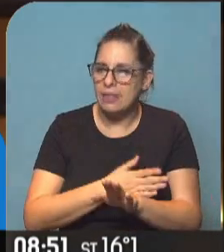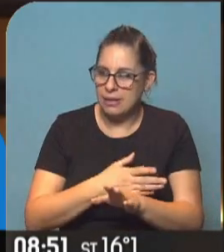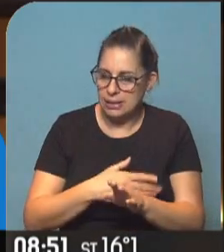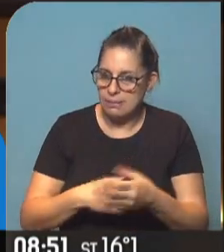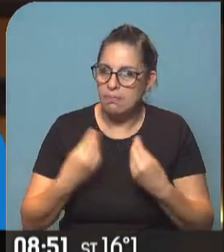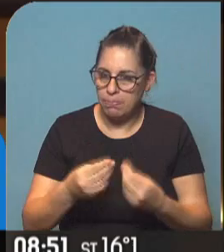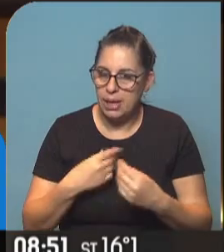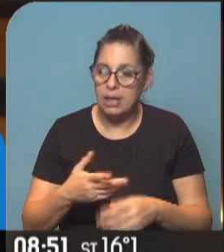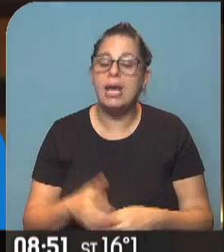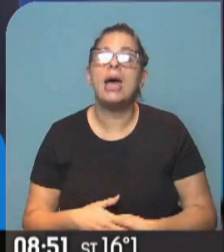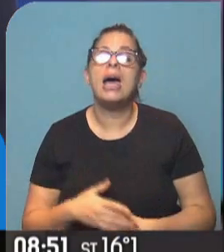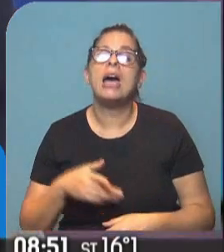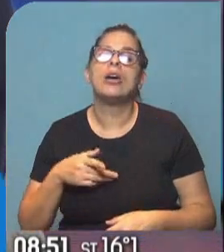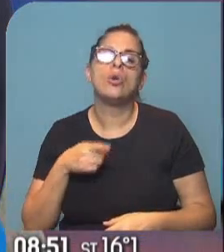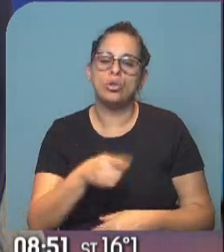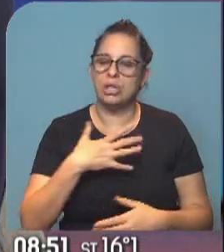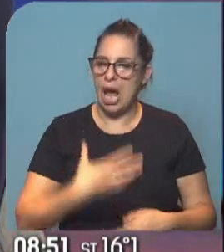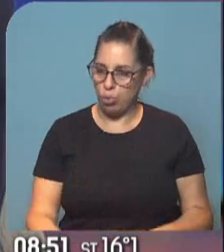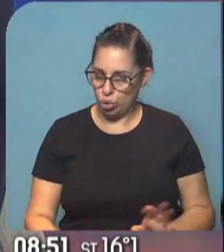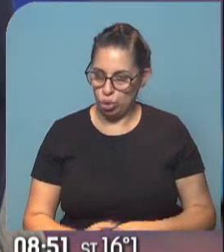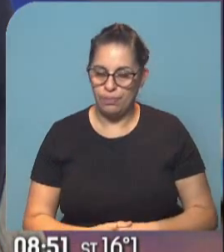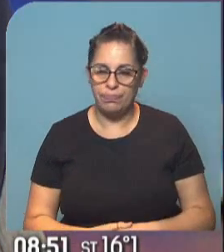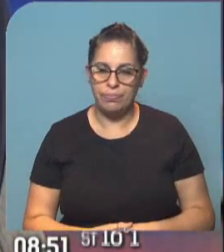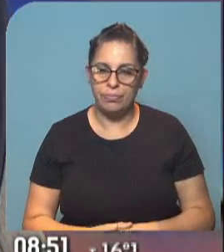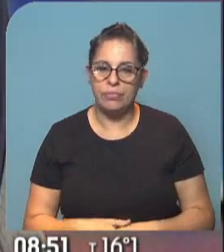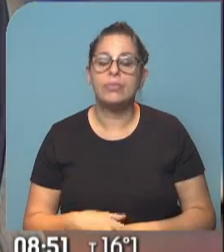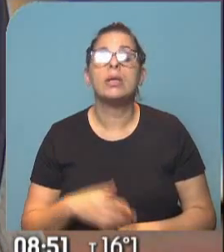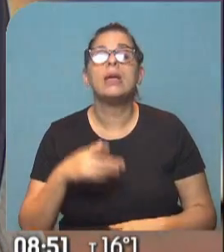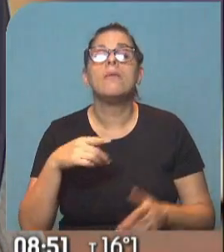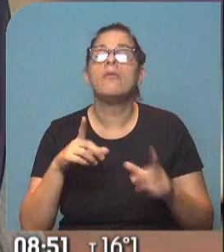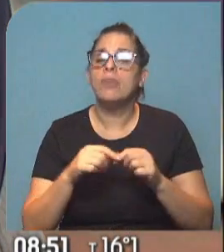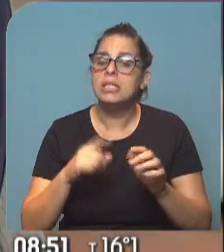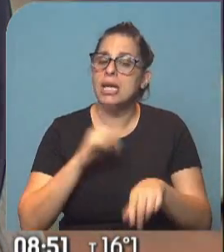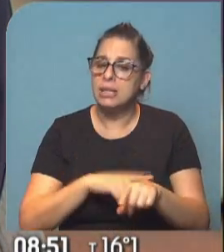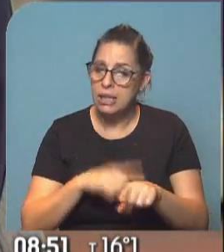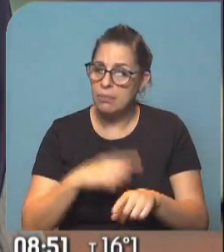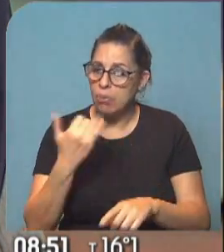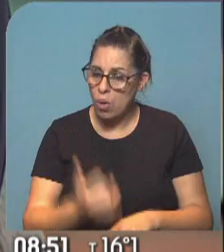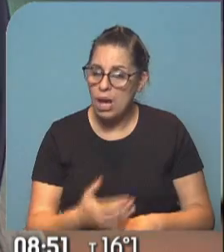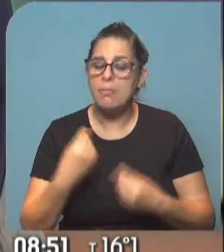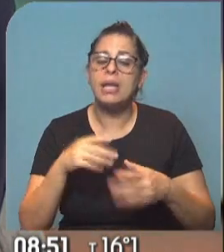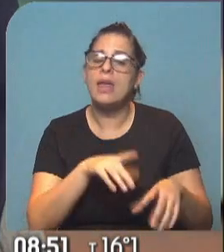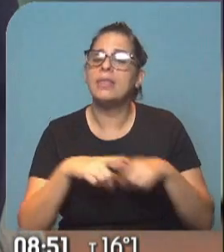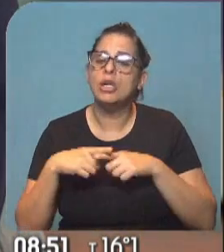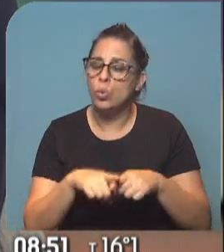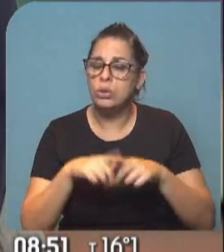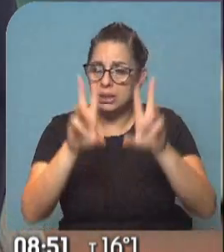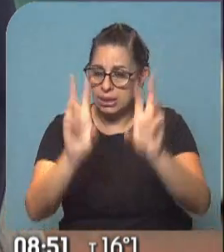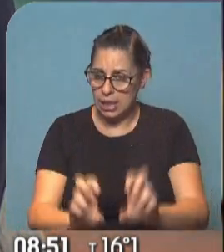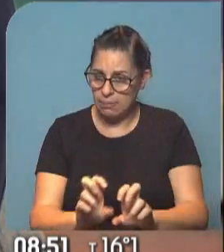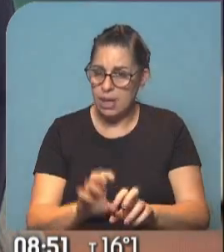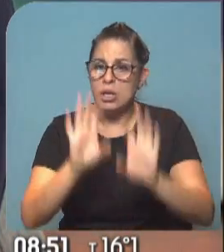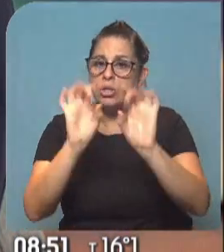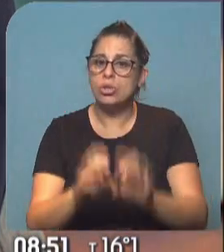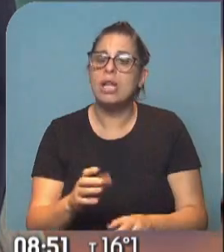vez más los abortos y diputadas por último se marcan tiempos se marcan fechas para discutir este tema que llegue no